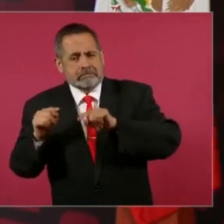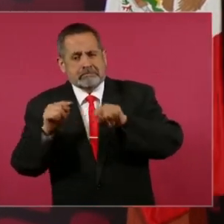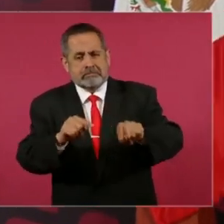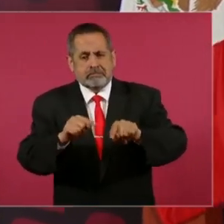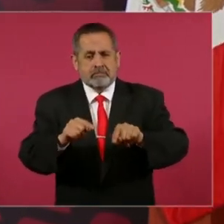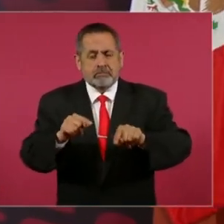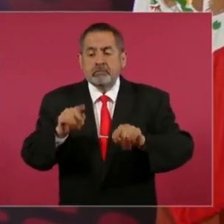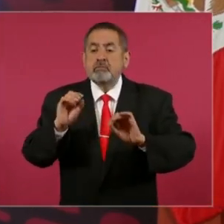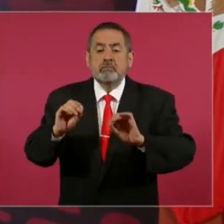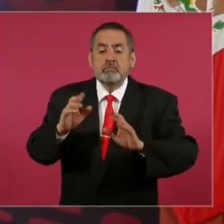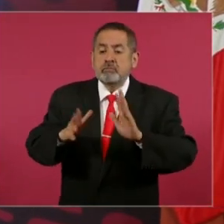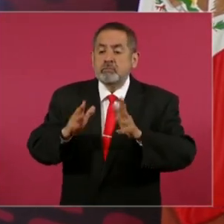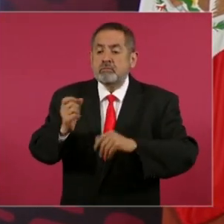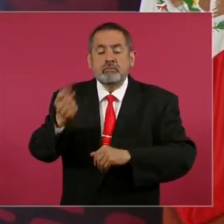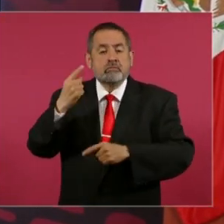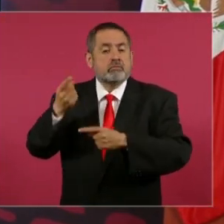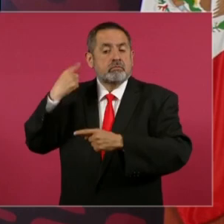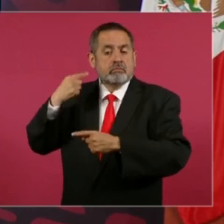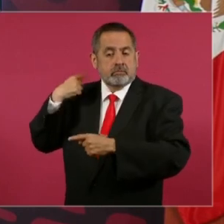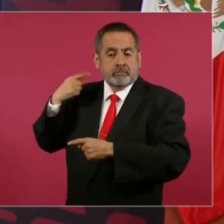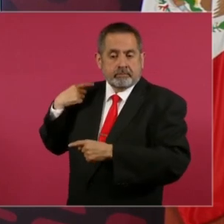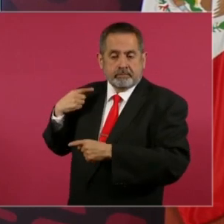años atrás de Venezuela